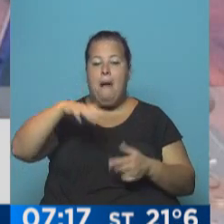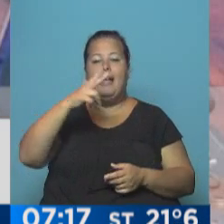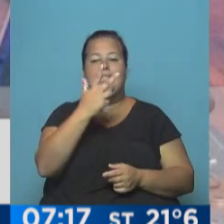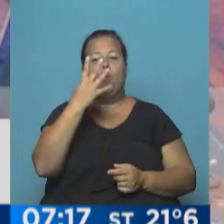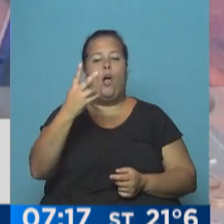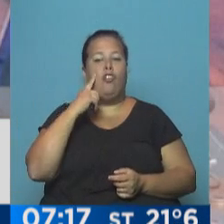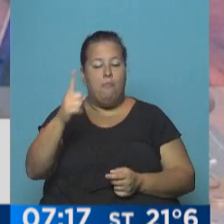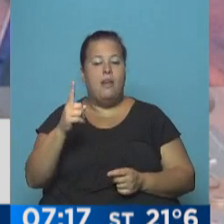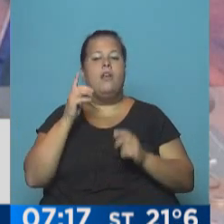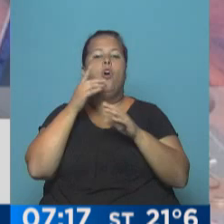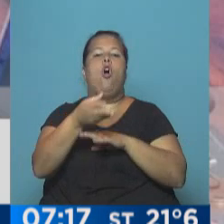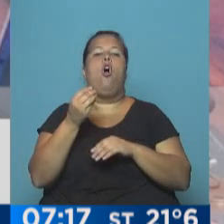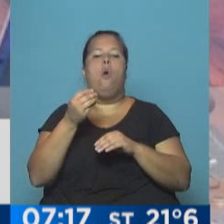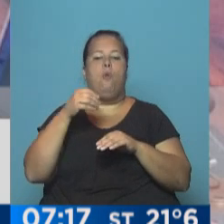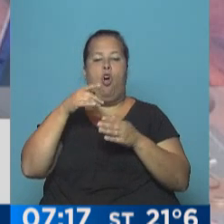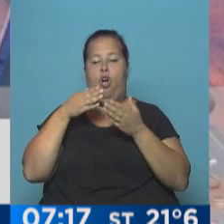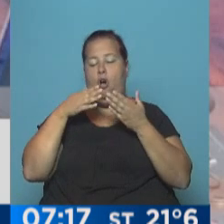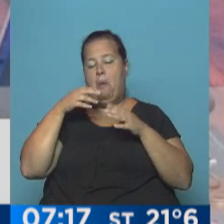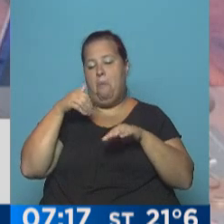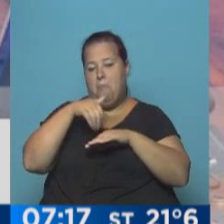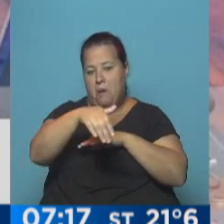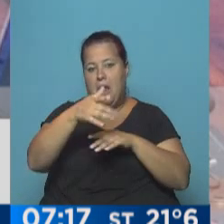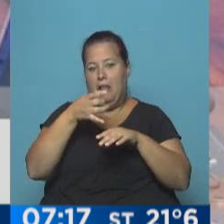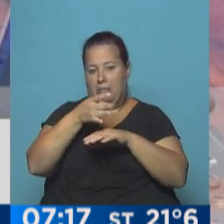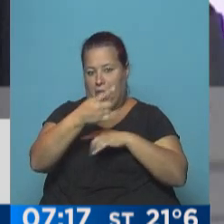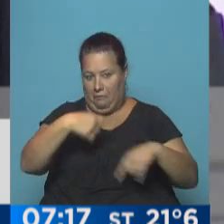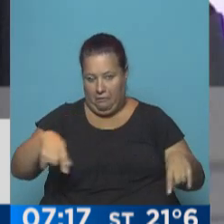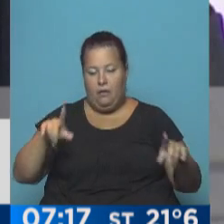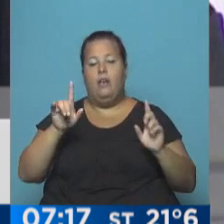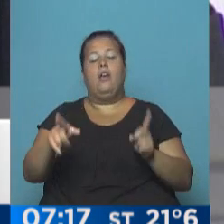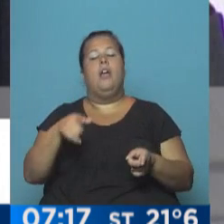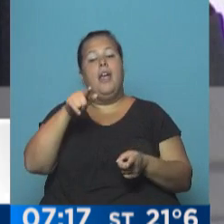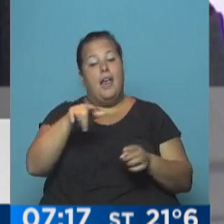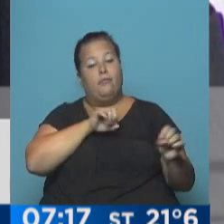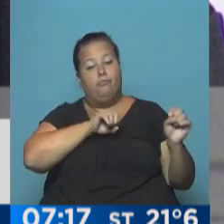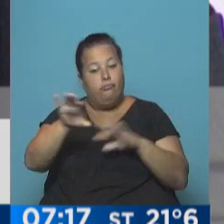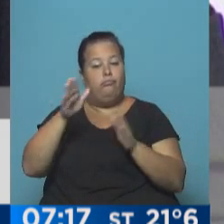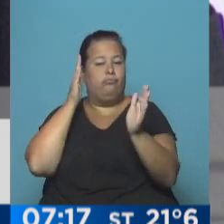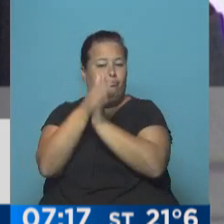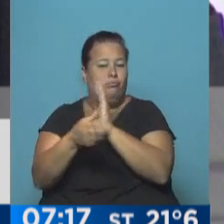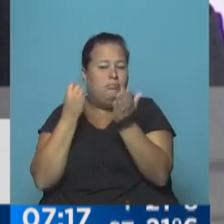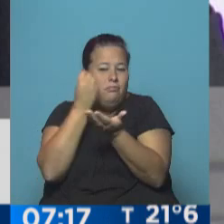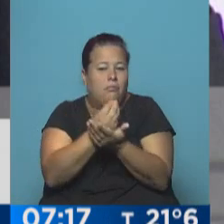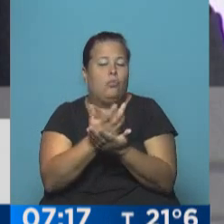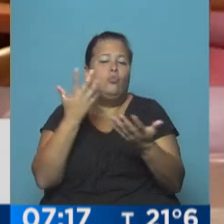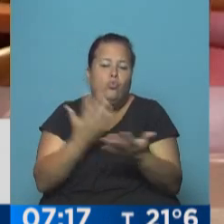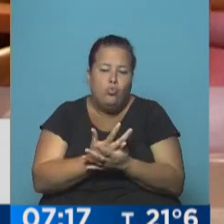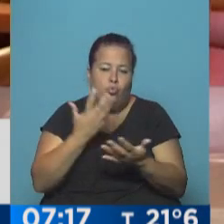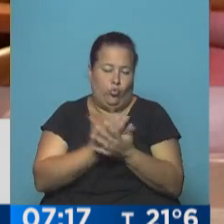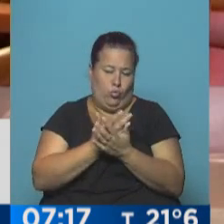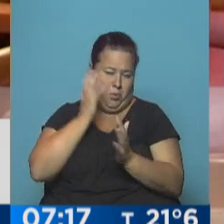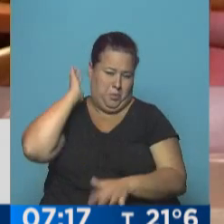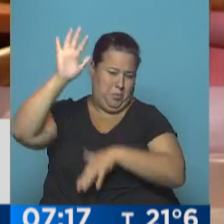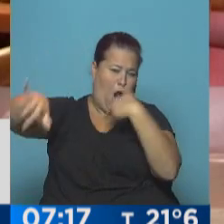34.000 ingresaron por vía terrestre. Y estos son desplazados, refugiados, víctimas de la